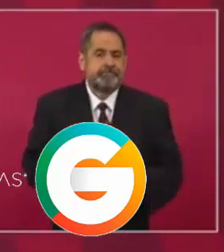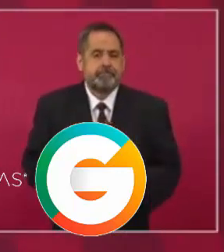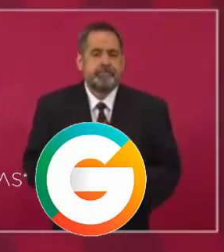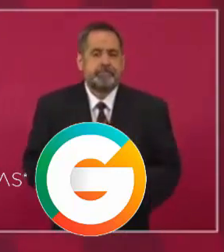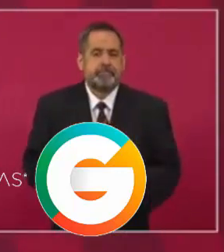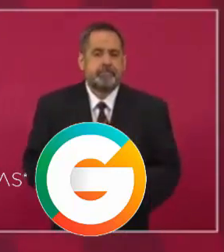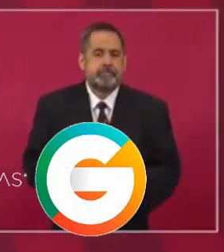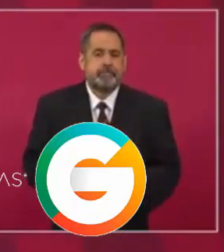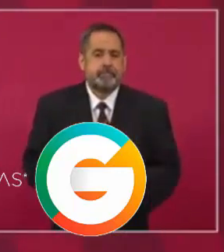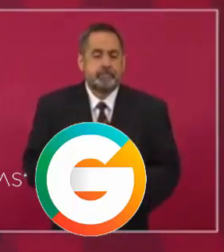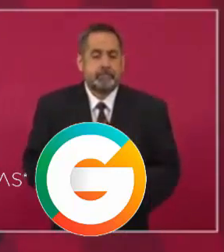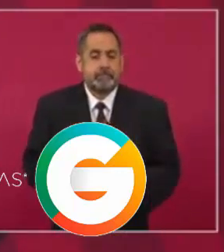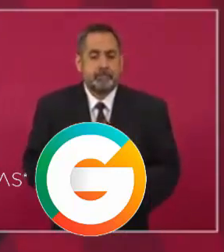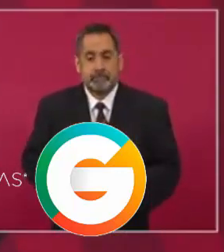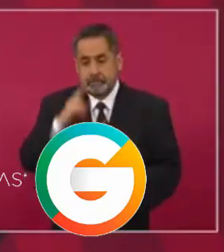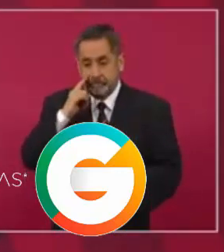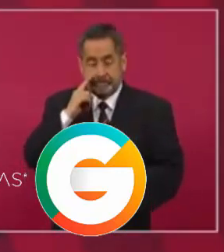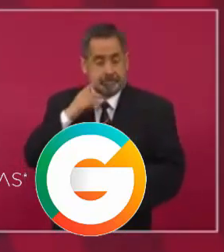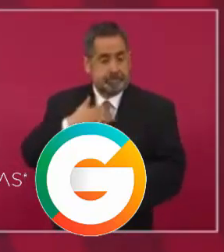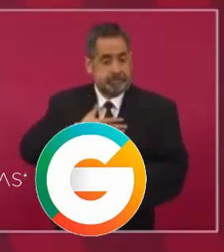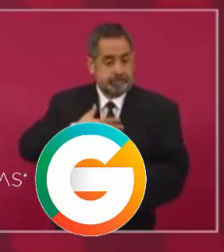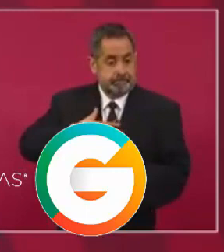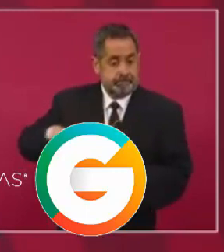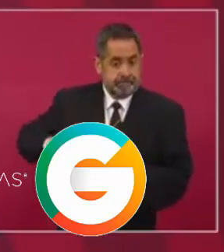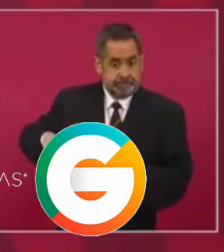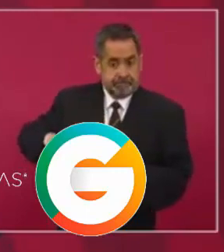en este gobierno